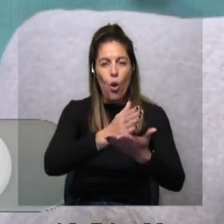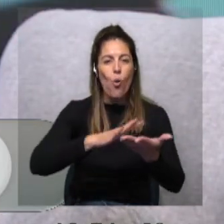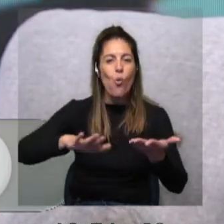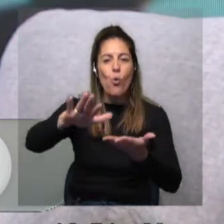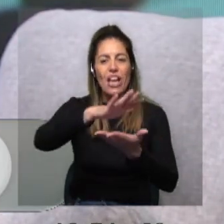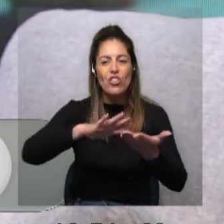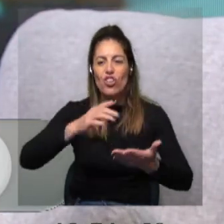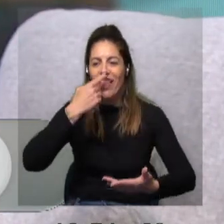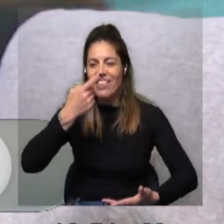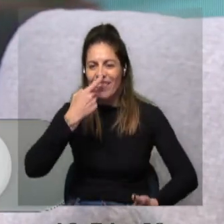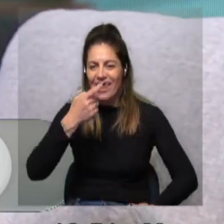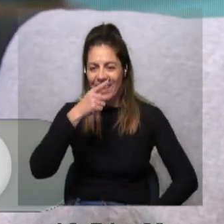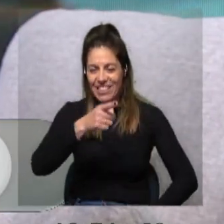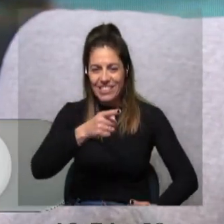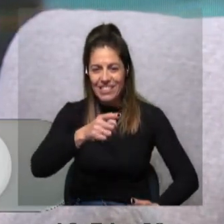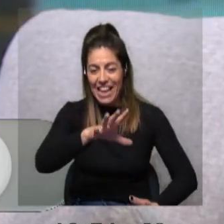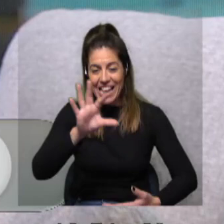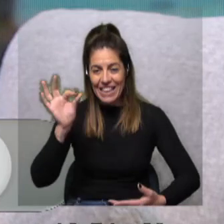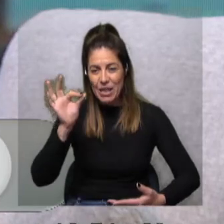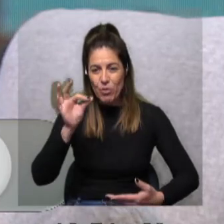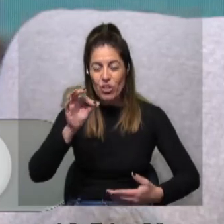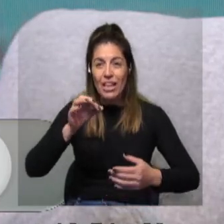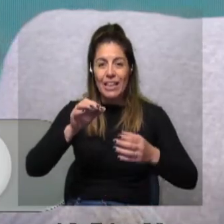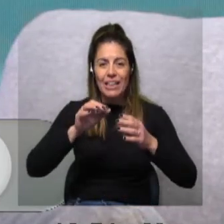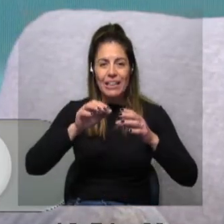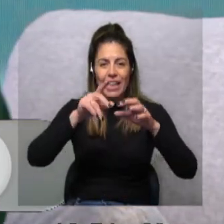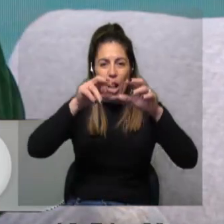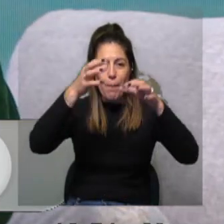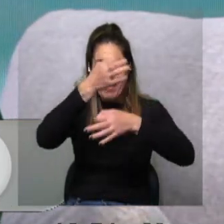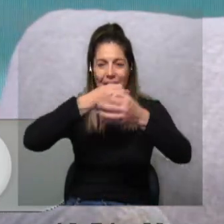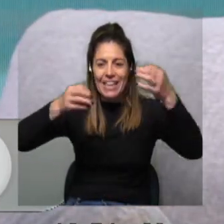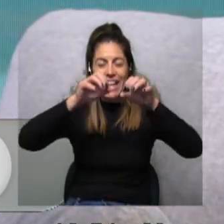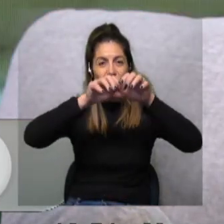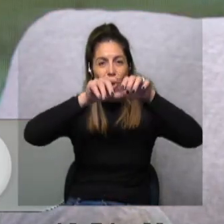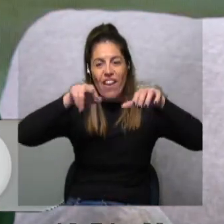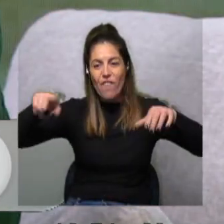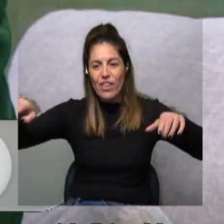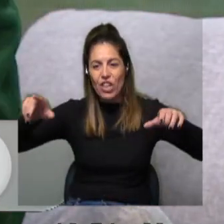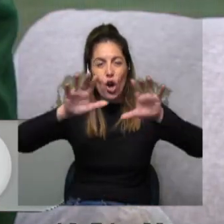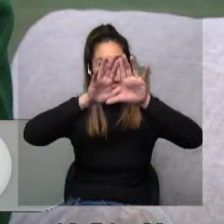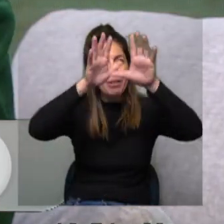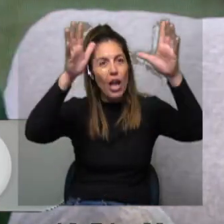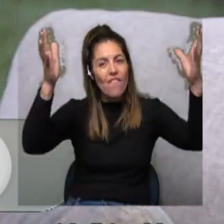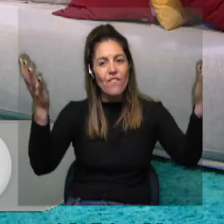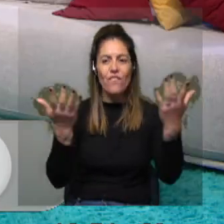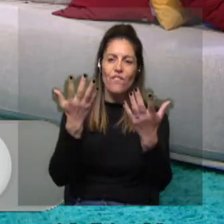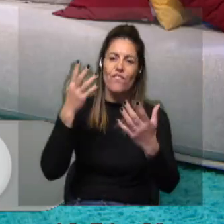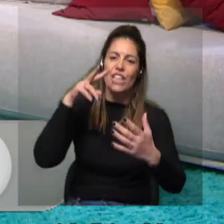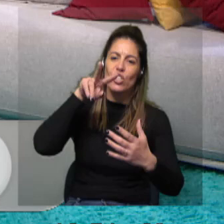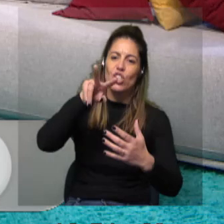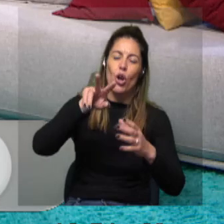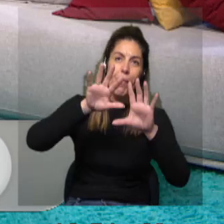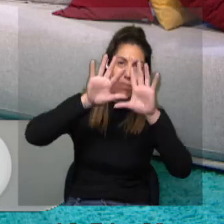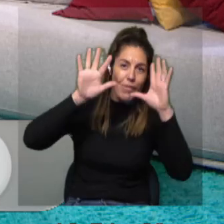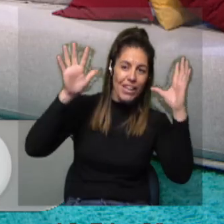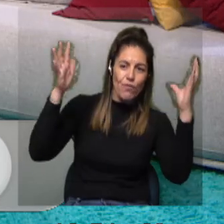de interés, ¿no? Y el planetario es fijo, lo que te permite tener una visión más